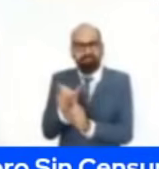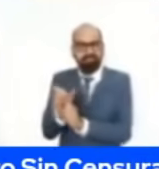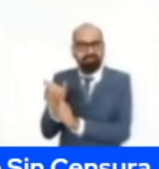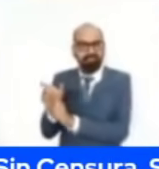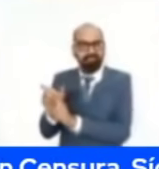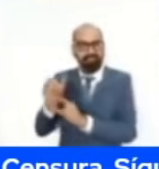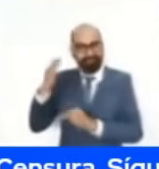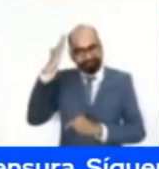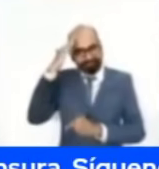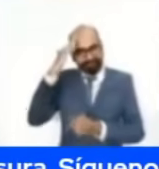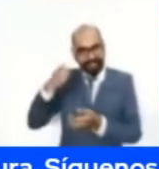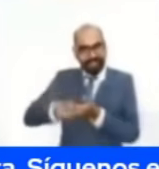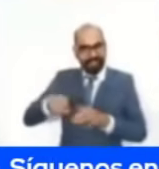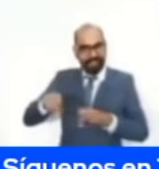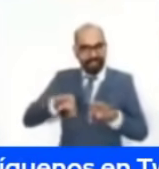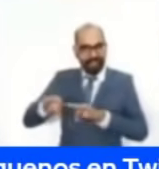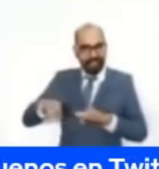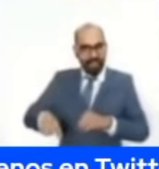públicos